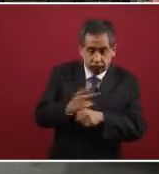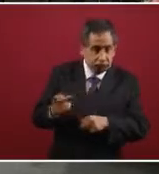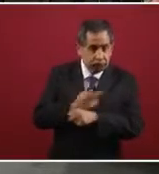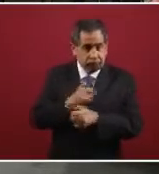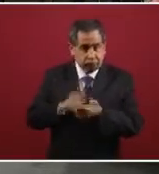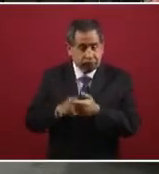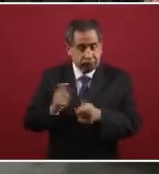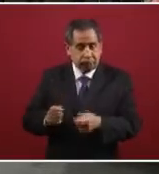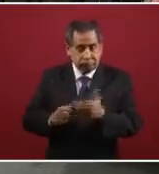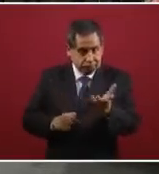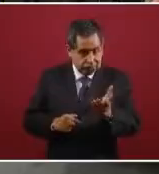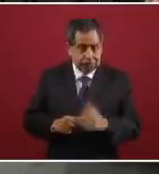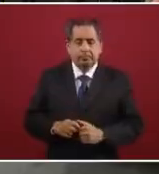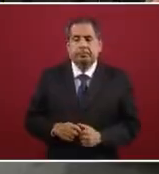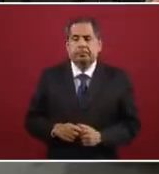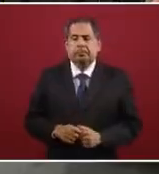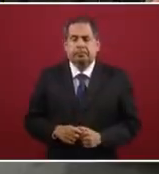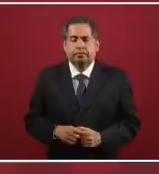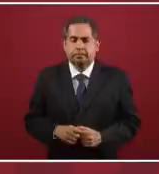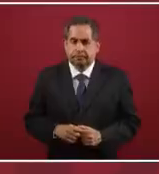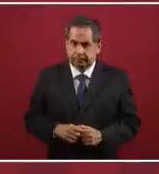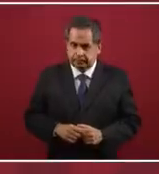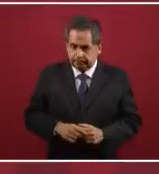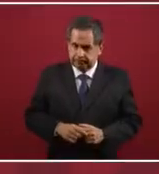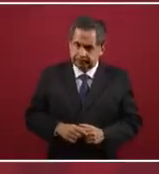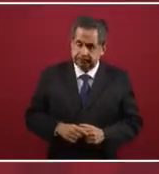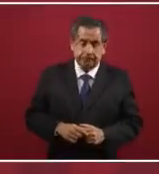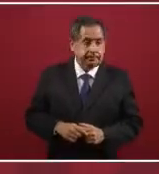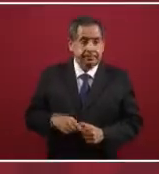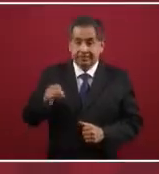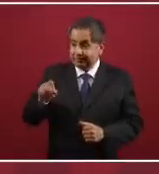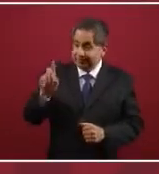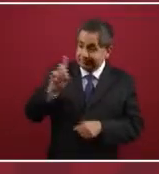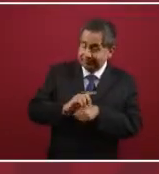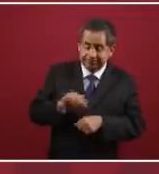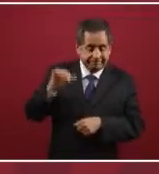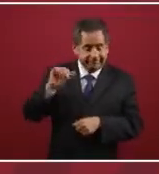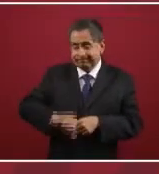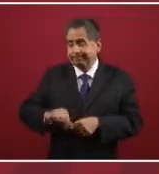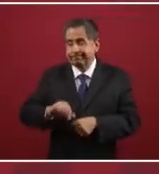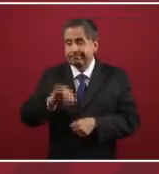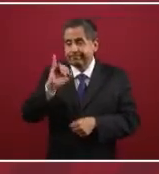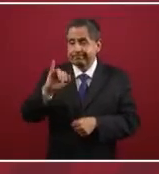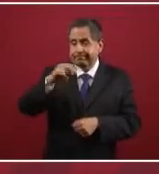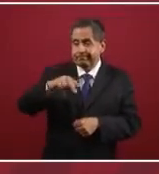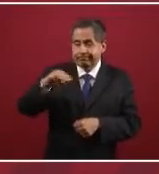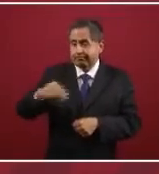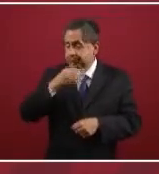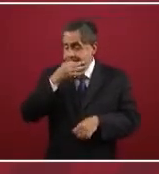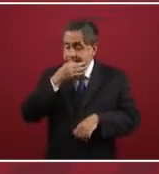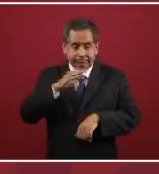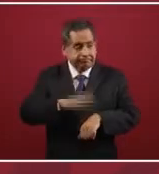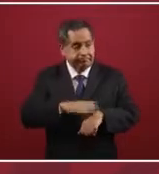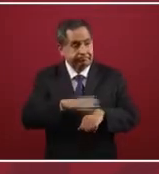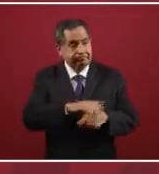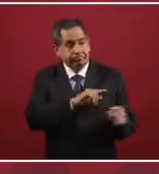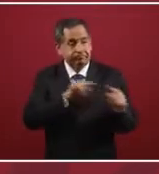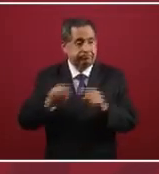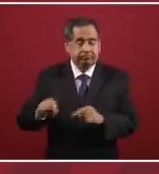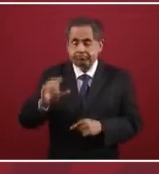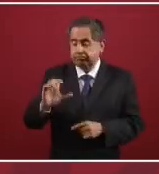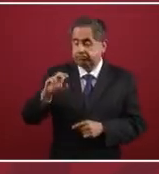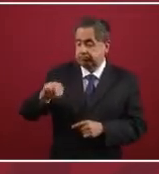pasó? Se llamó inmediatamente por parte del Instituto Nacional de Migración a la Comisión Nacional de Derechos